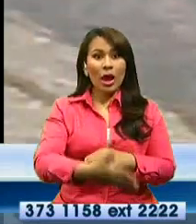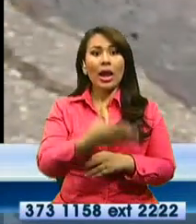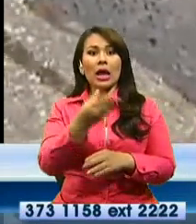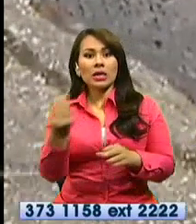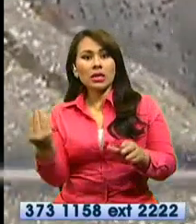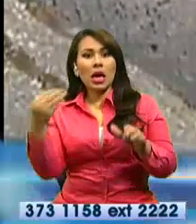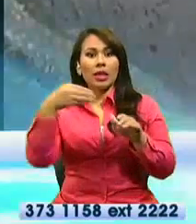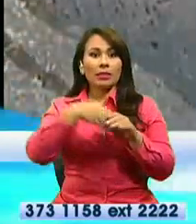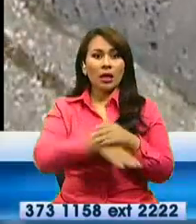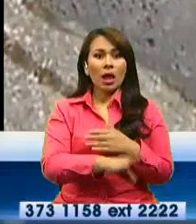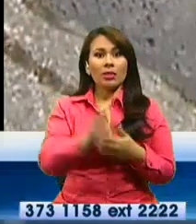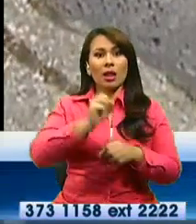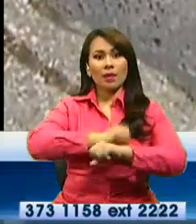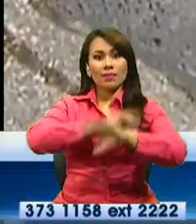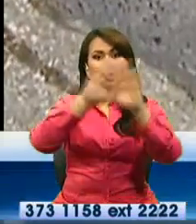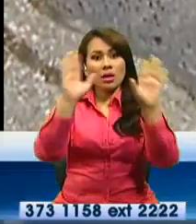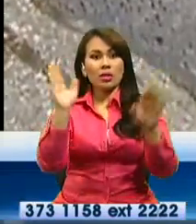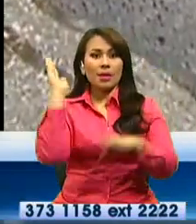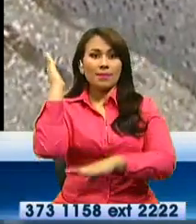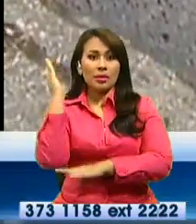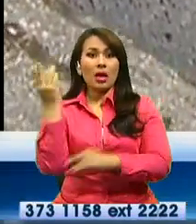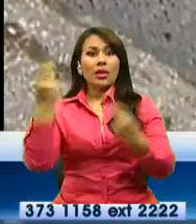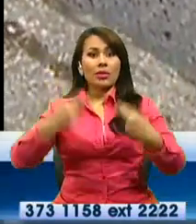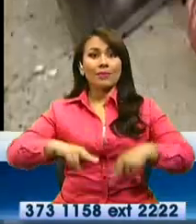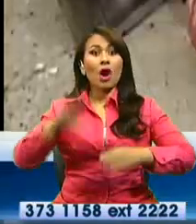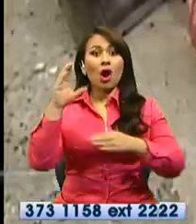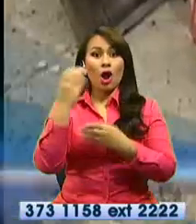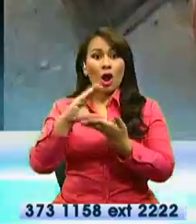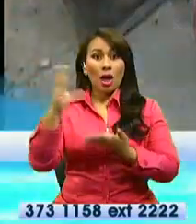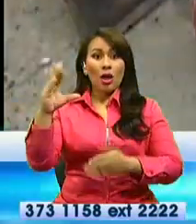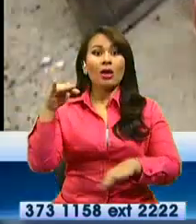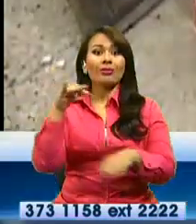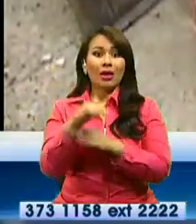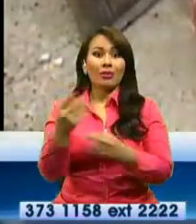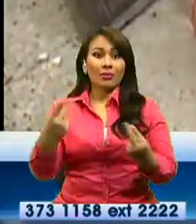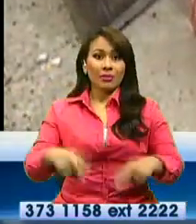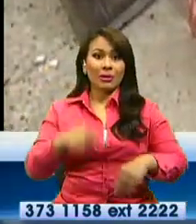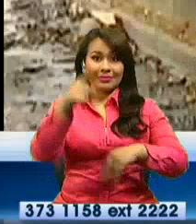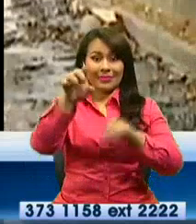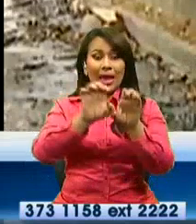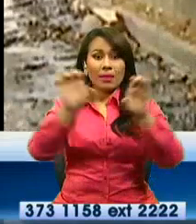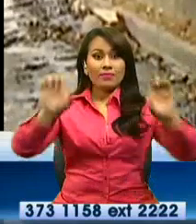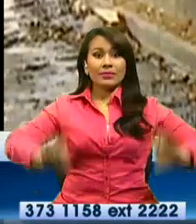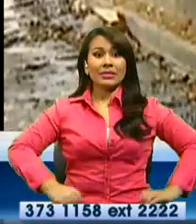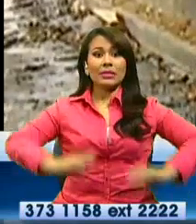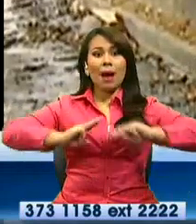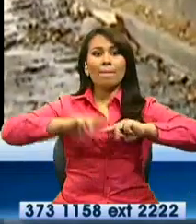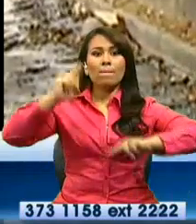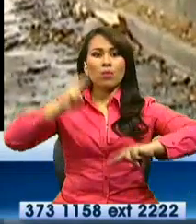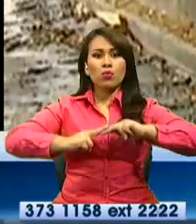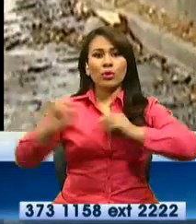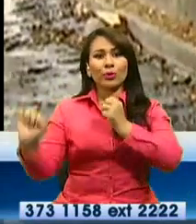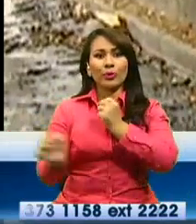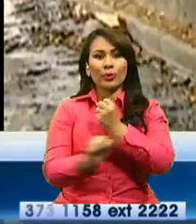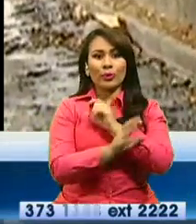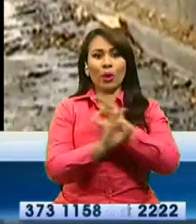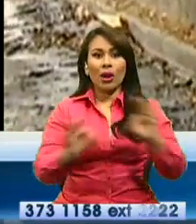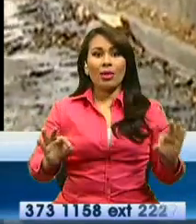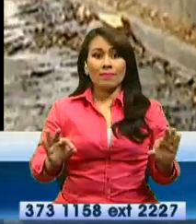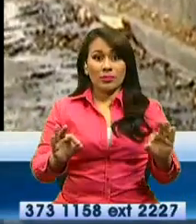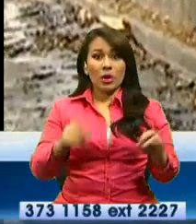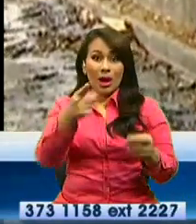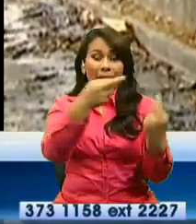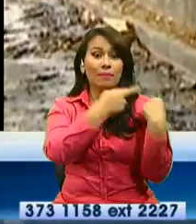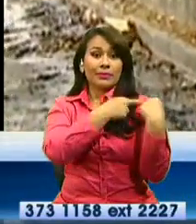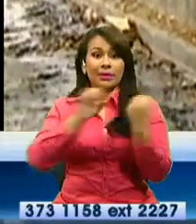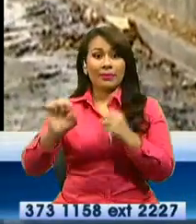mañana, a la salida al mediodía y como es colegio también en la tarde. El consorcio Puerto Limpio, mediante boletín de prensa, dio a conocer que el accidente